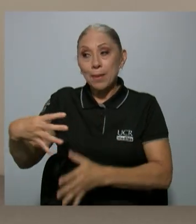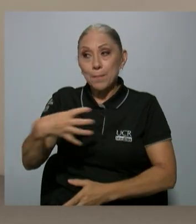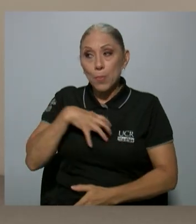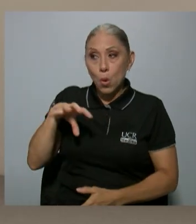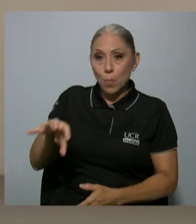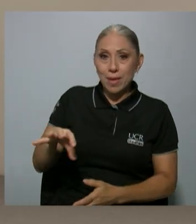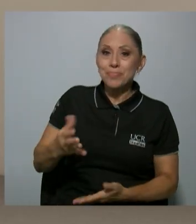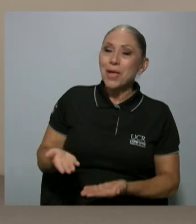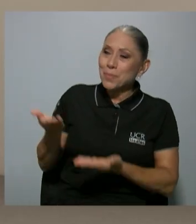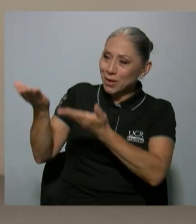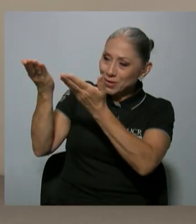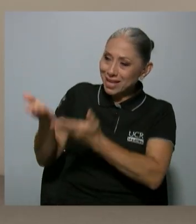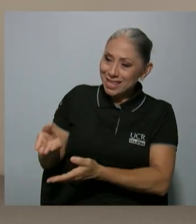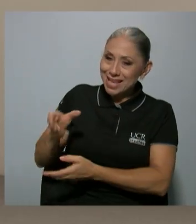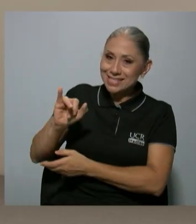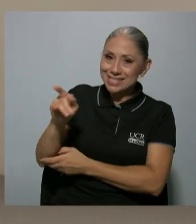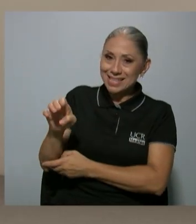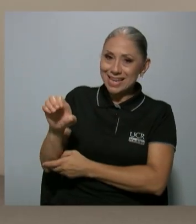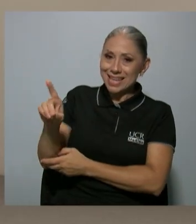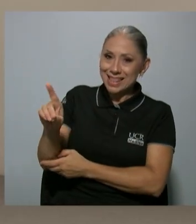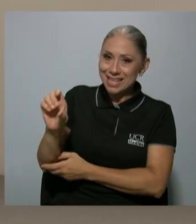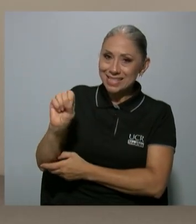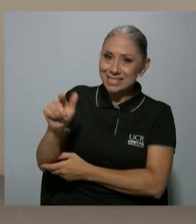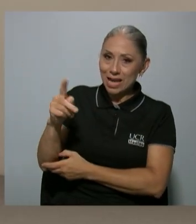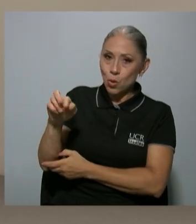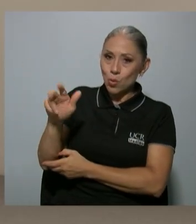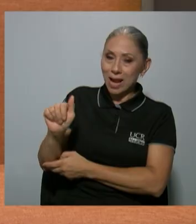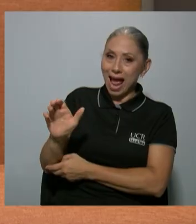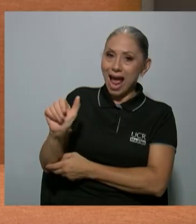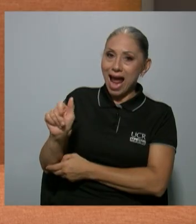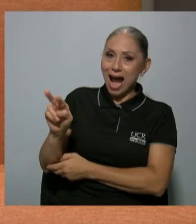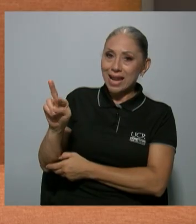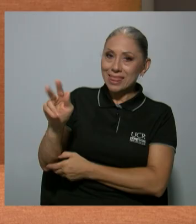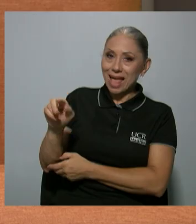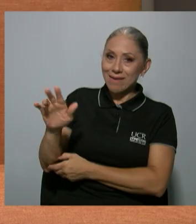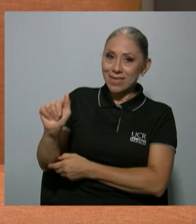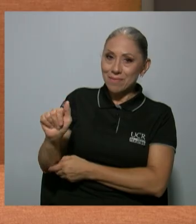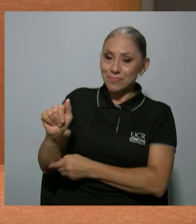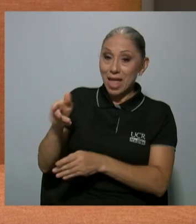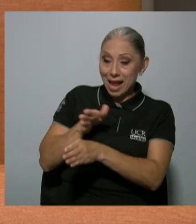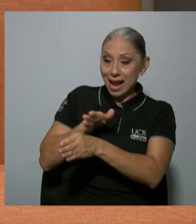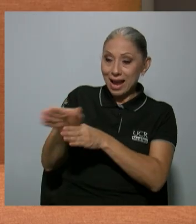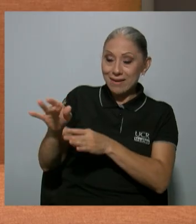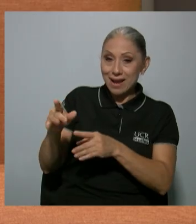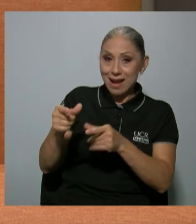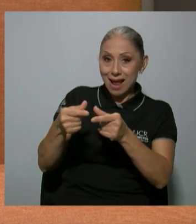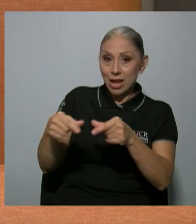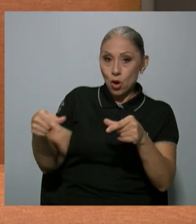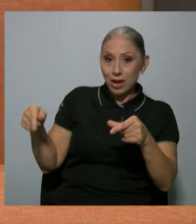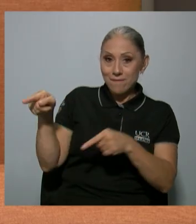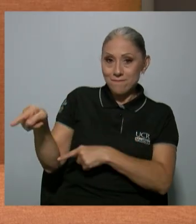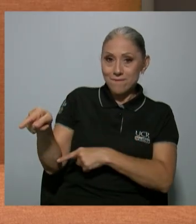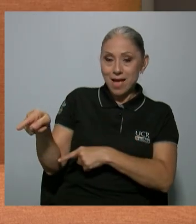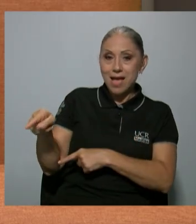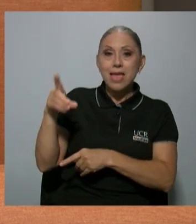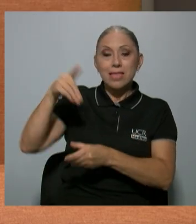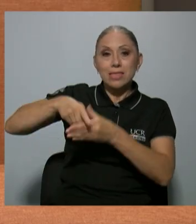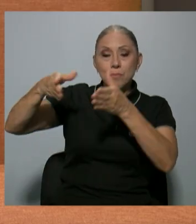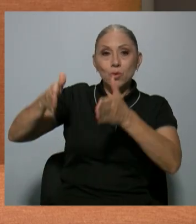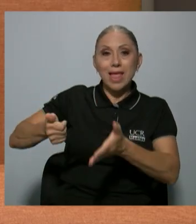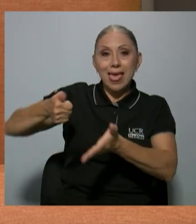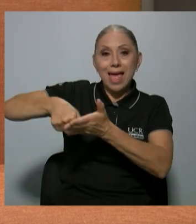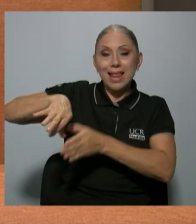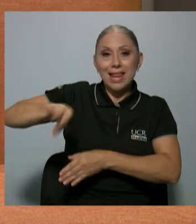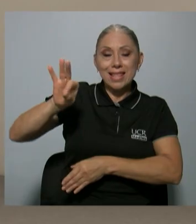Bueno, ella es Sigrid Segura Artavia, es geógrafa, ella es la diputada electa del